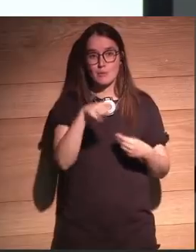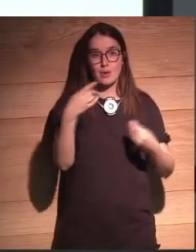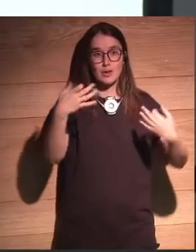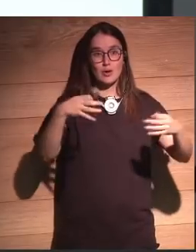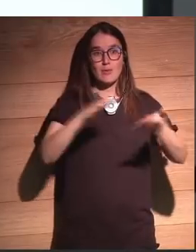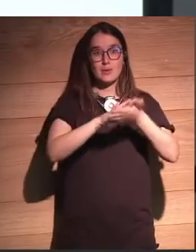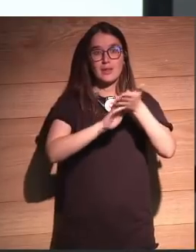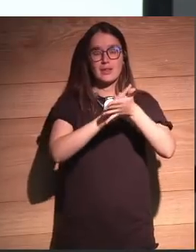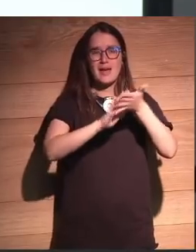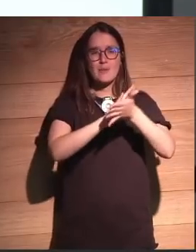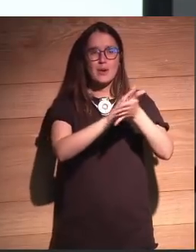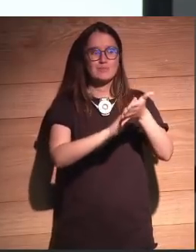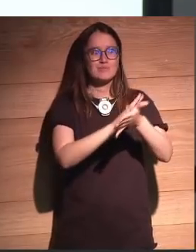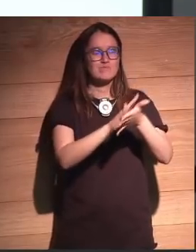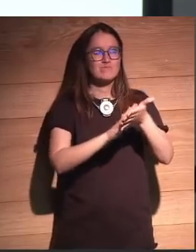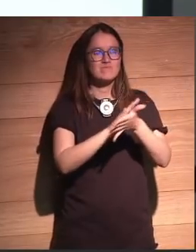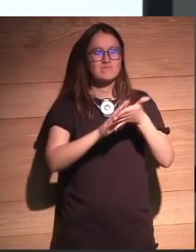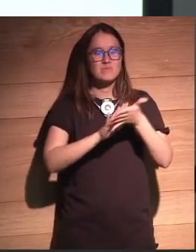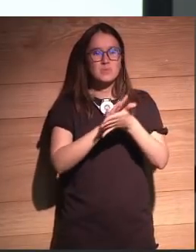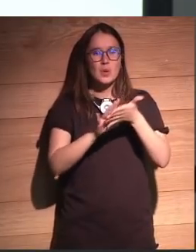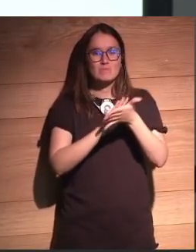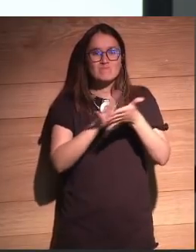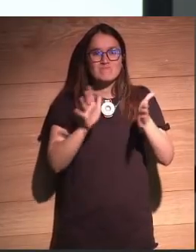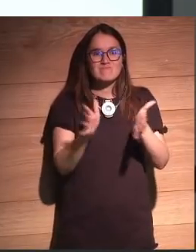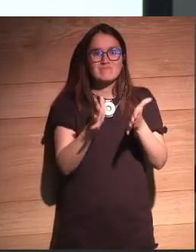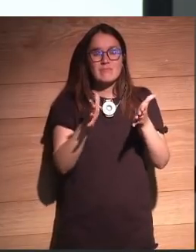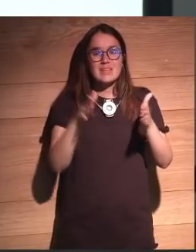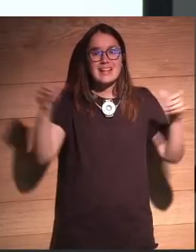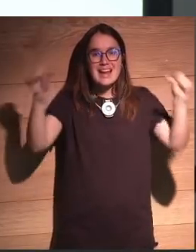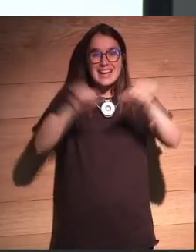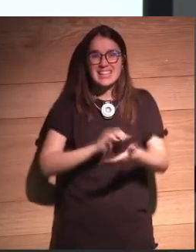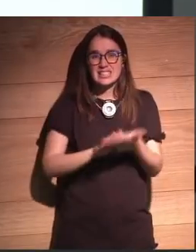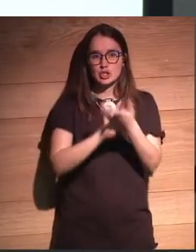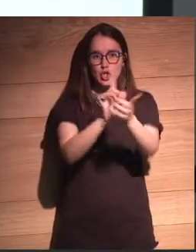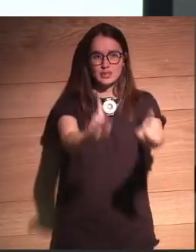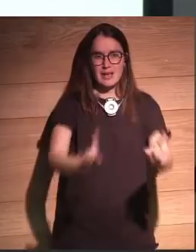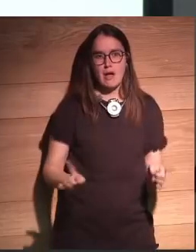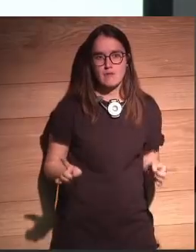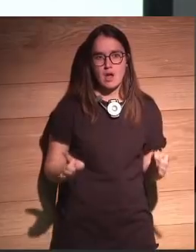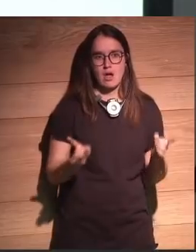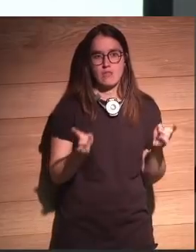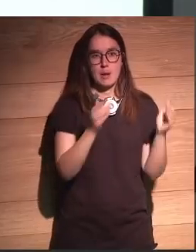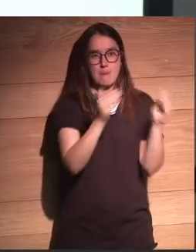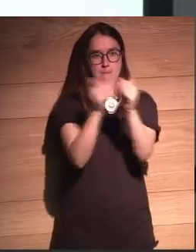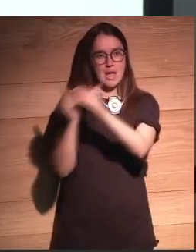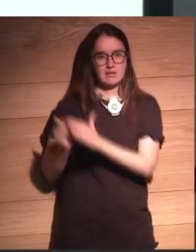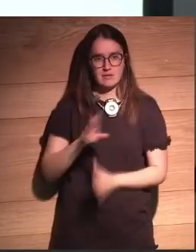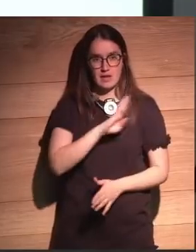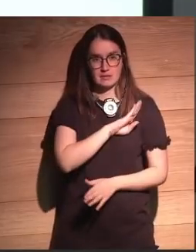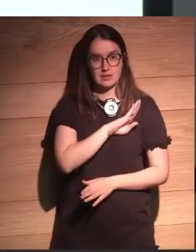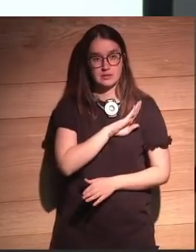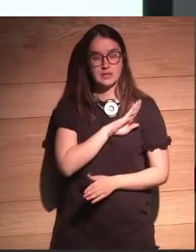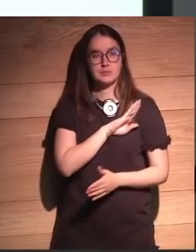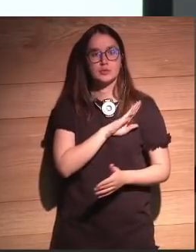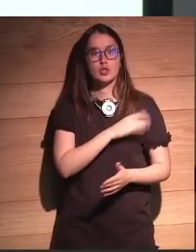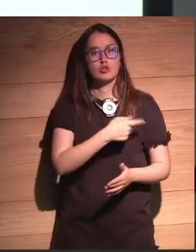en términos muy estrechos que no hablan de la crisis que tienen tantos hogares.